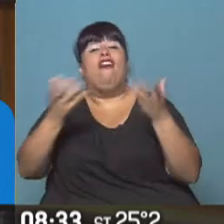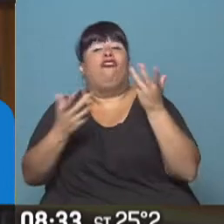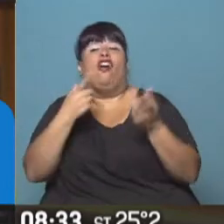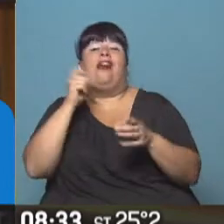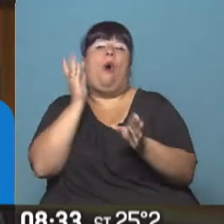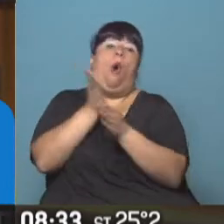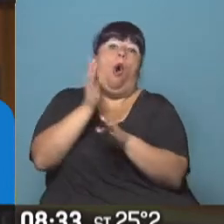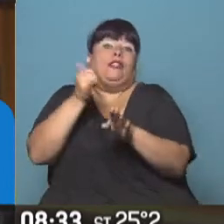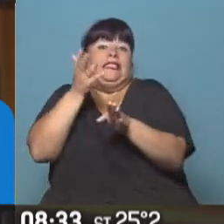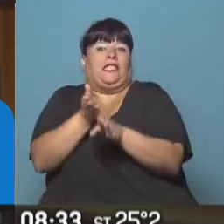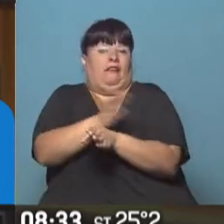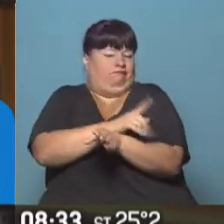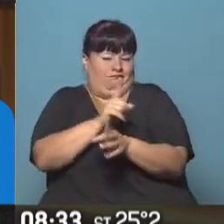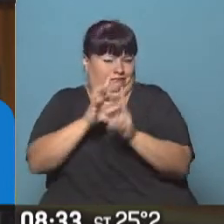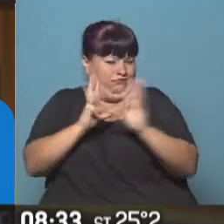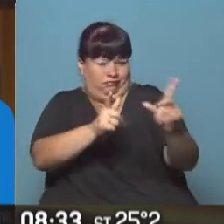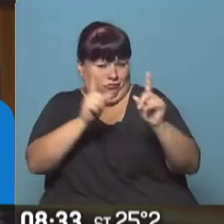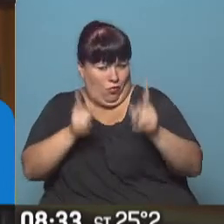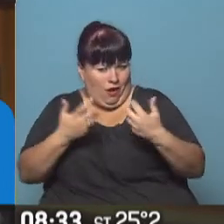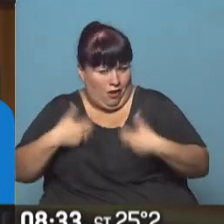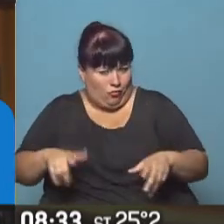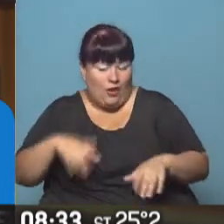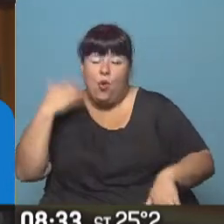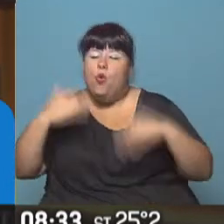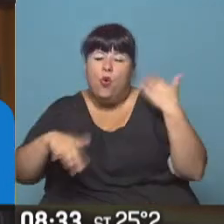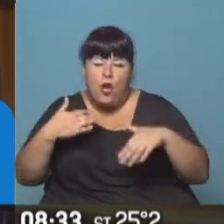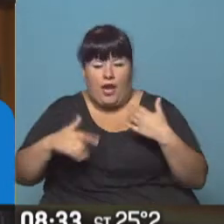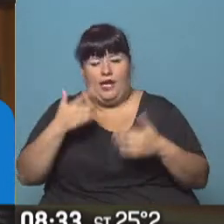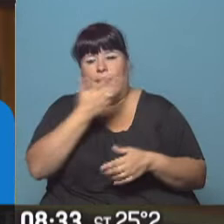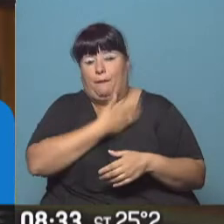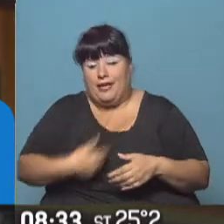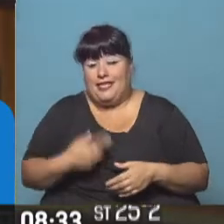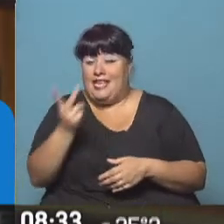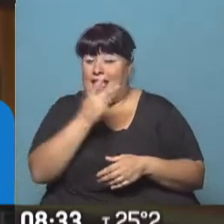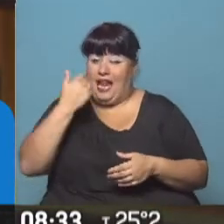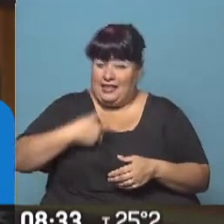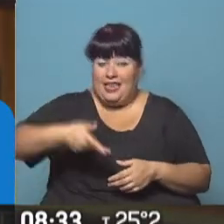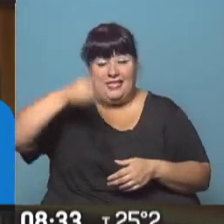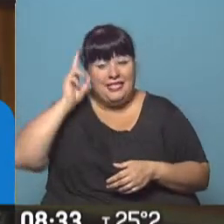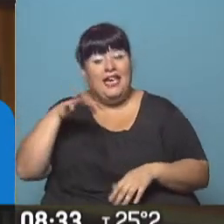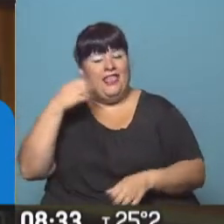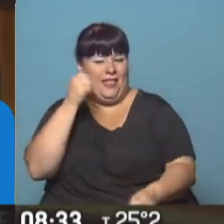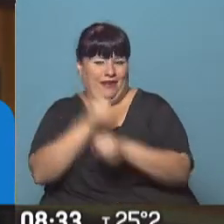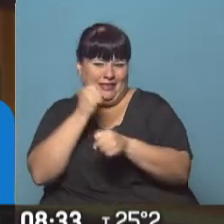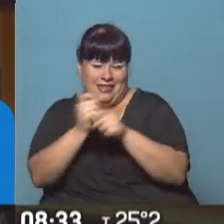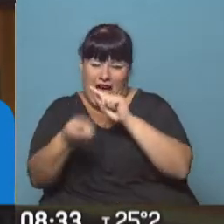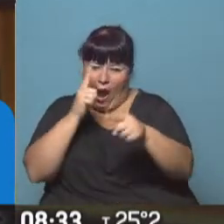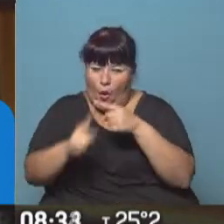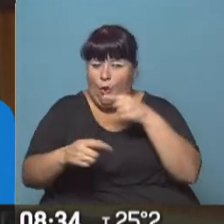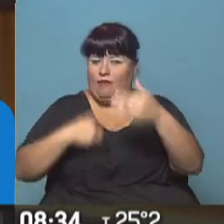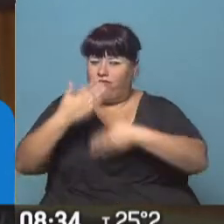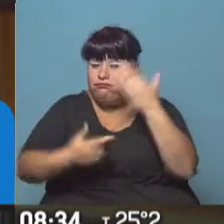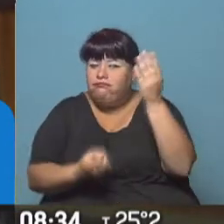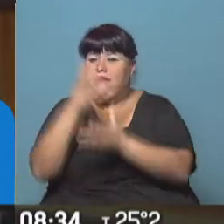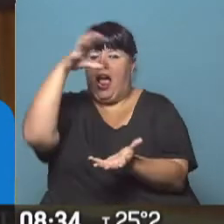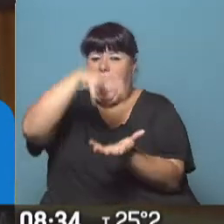urge y es muy importante que tanto los presidentes de ambos países se pongan de acuerdo puedan avanzar en una